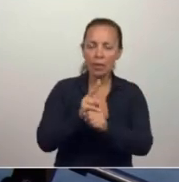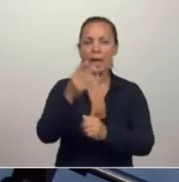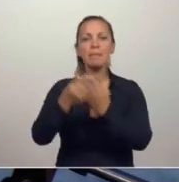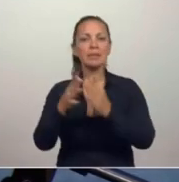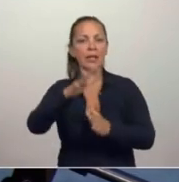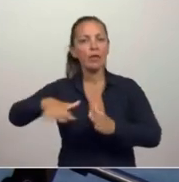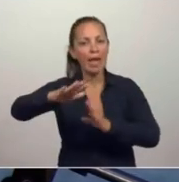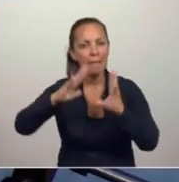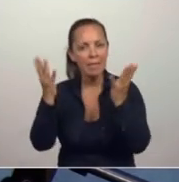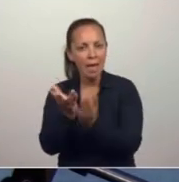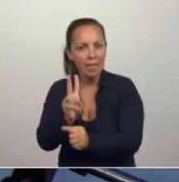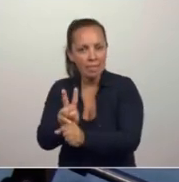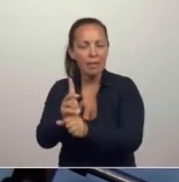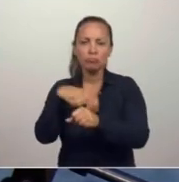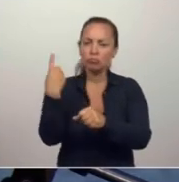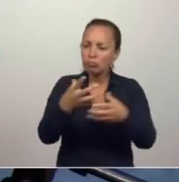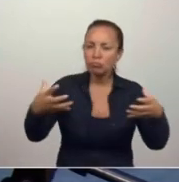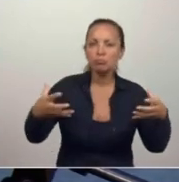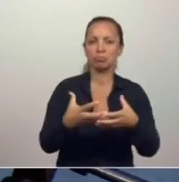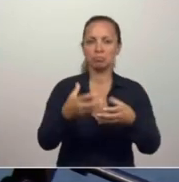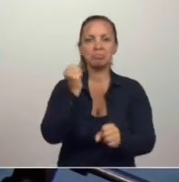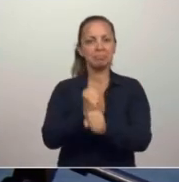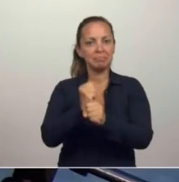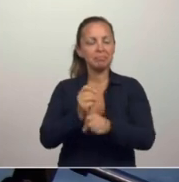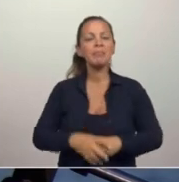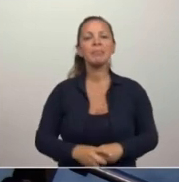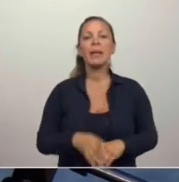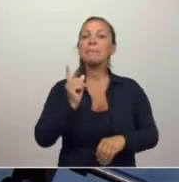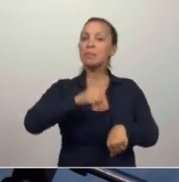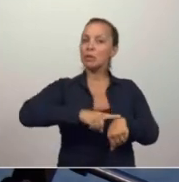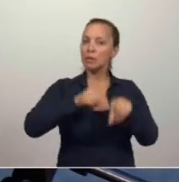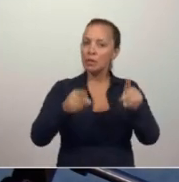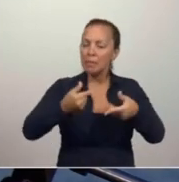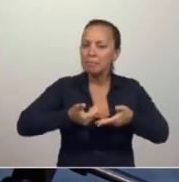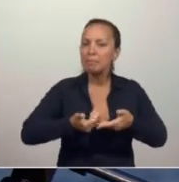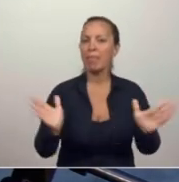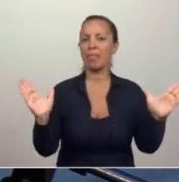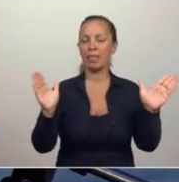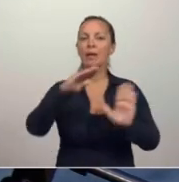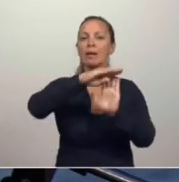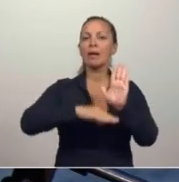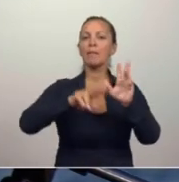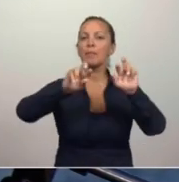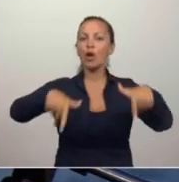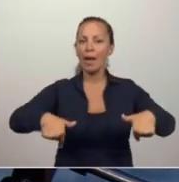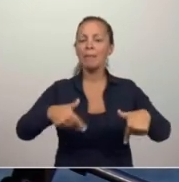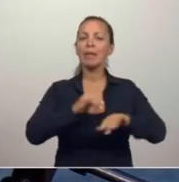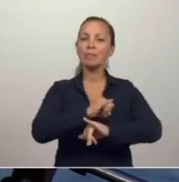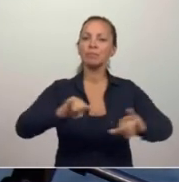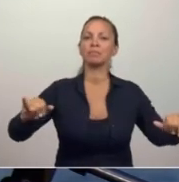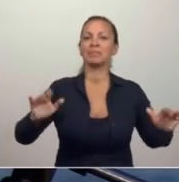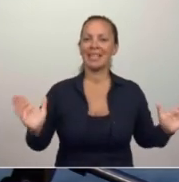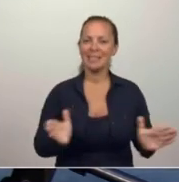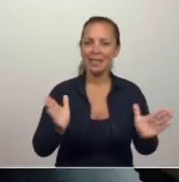de ambiente al mismo tiempo lanzamos nuestro programas de promoción de